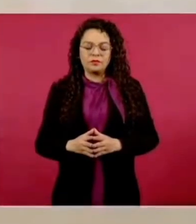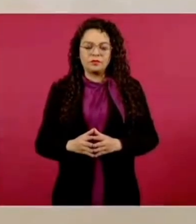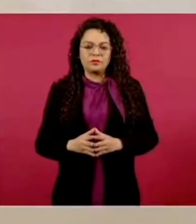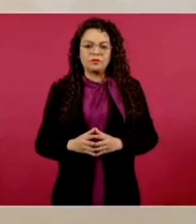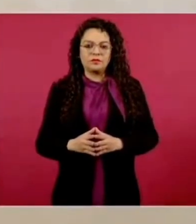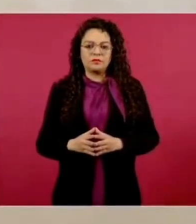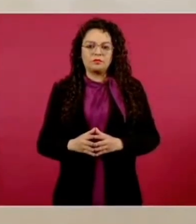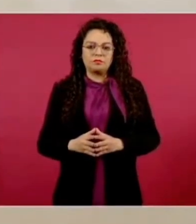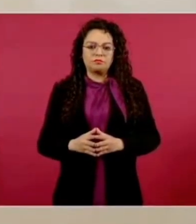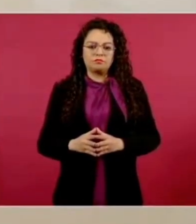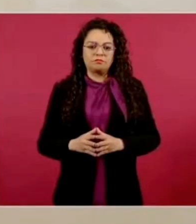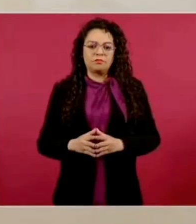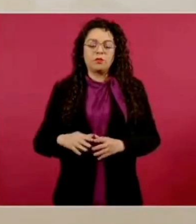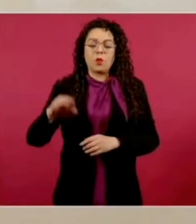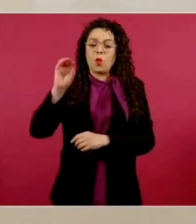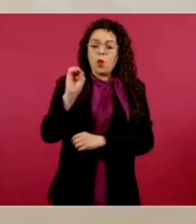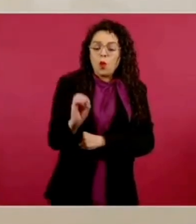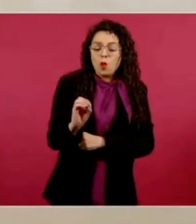en